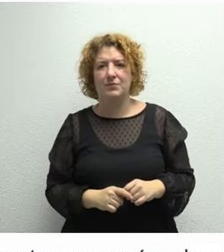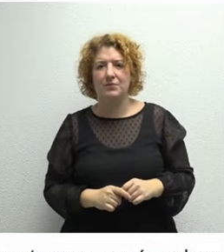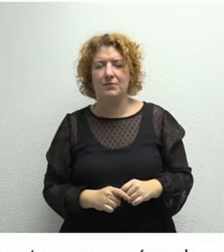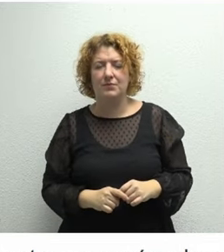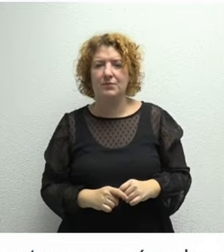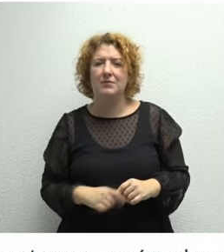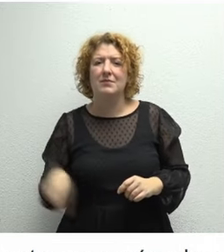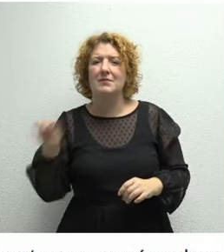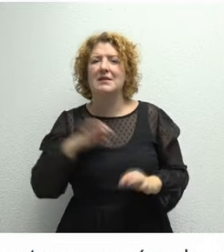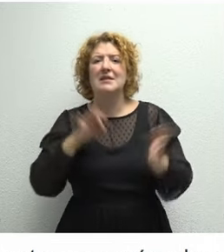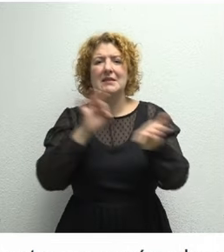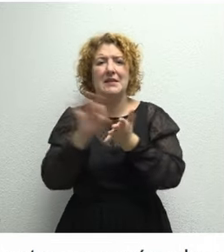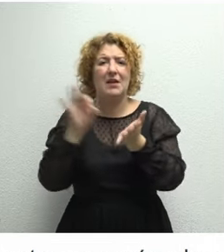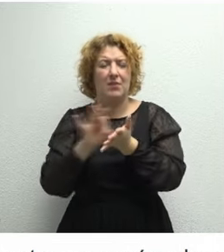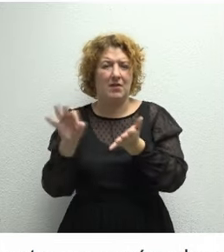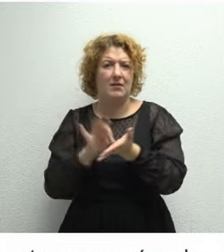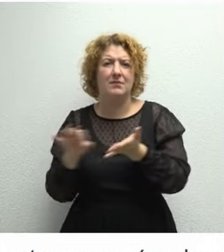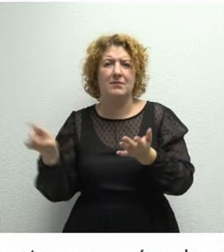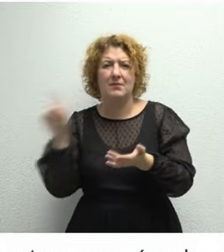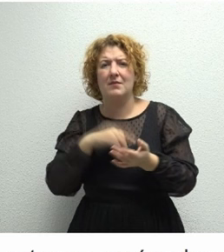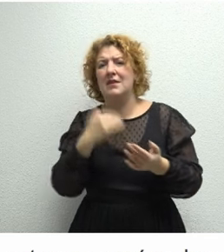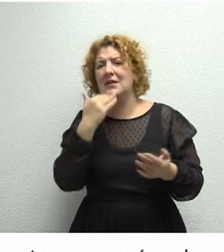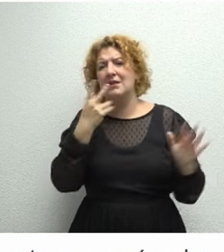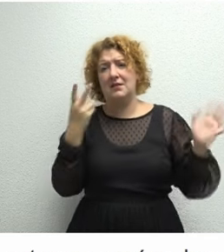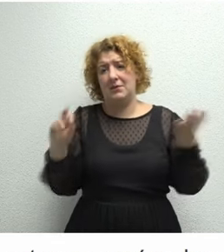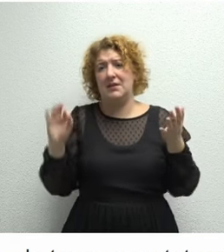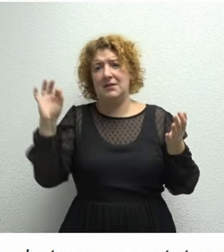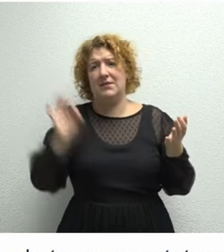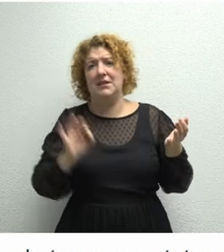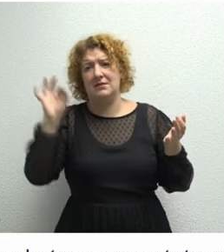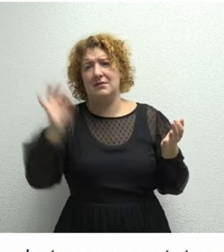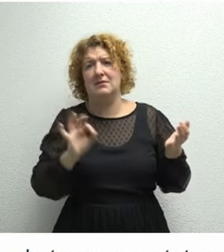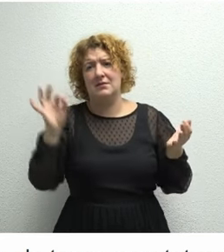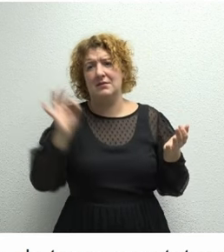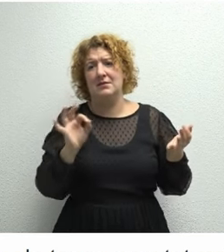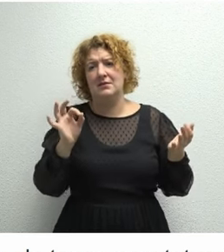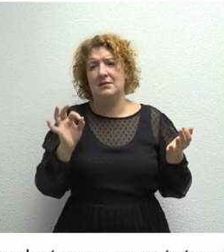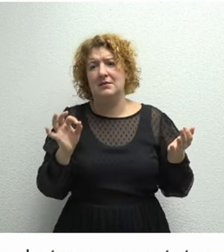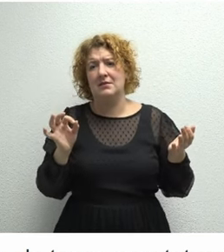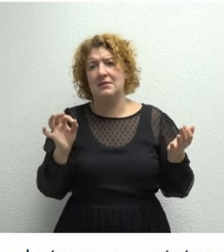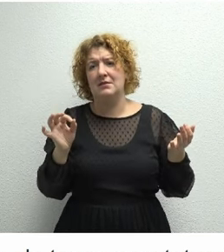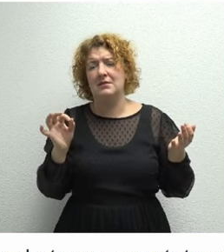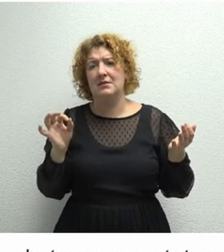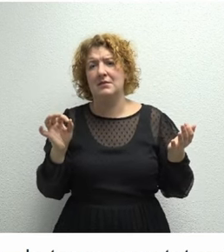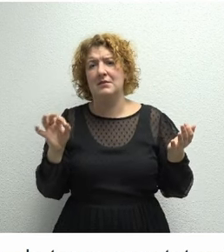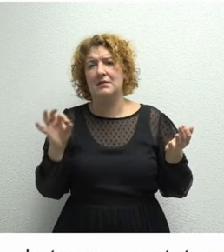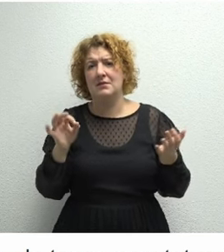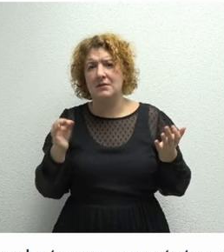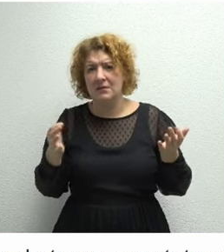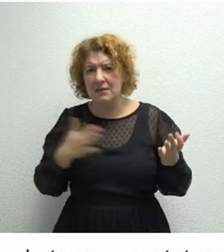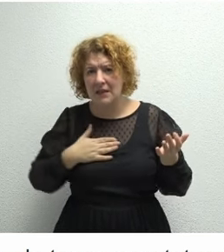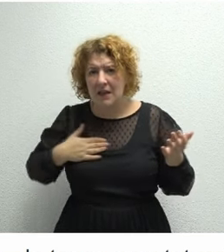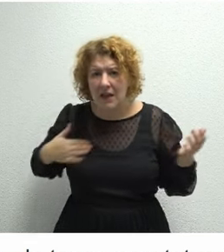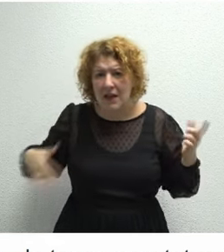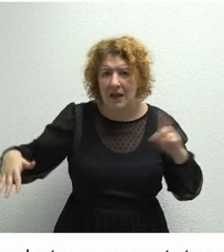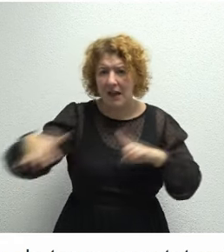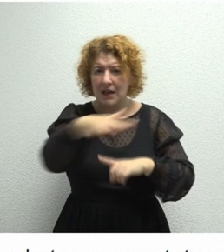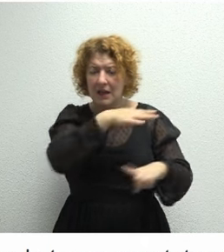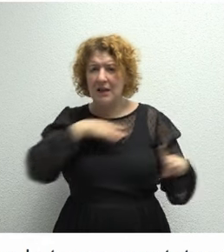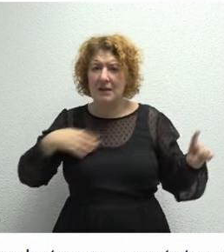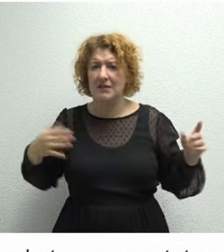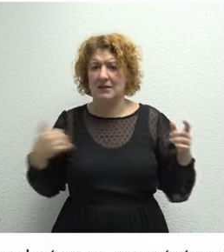servicios en activo ahora mismo ganan casi un 70 por de servicios en la comunidad la gente quiere servicios en en su entorno en